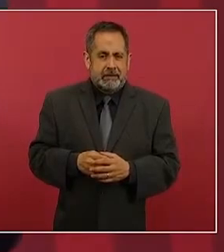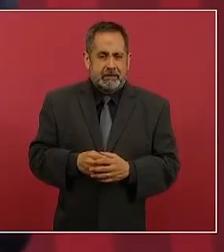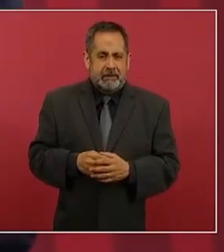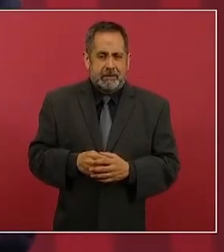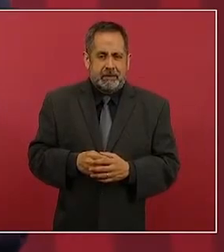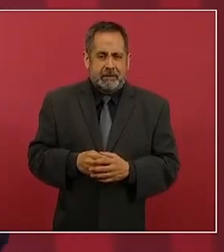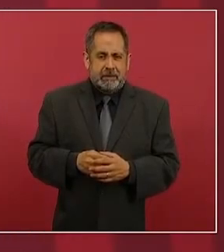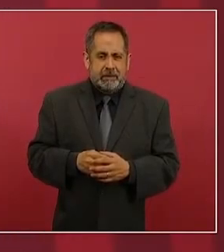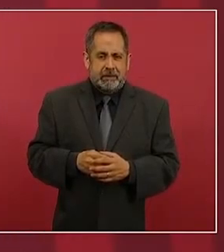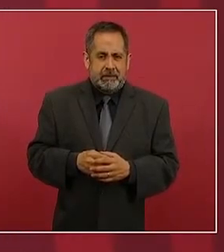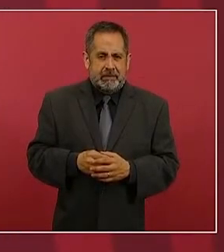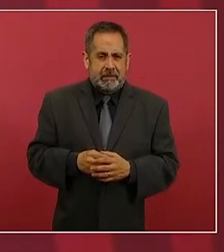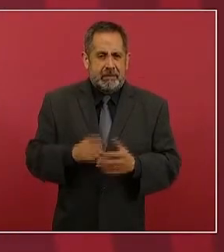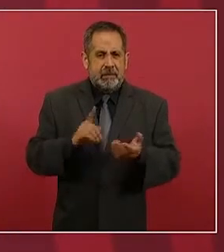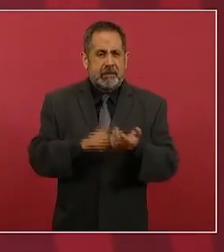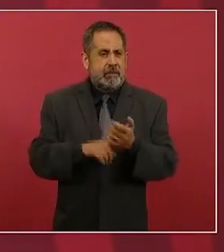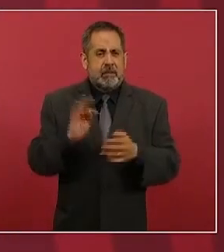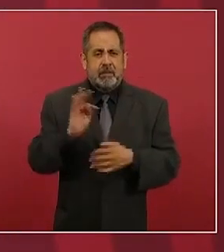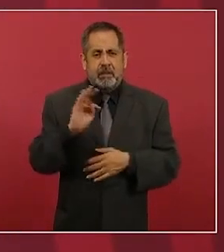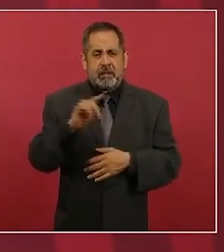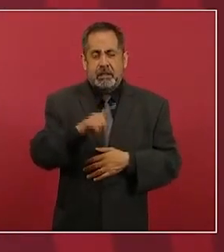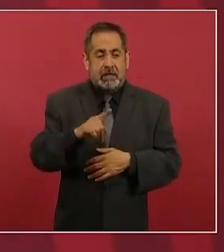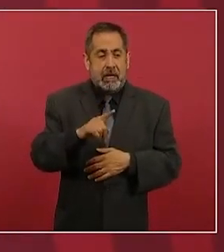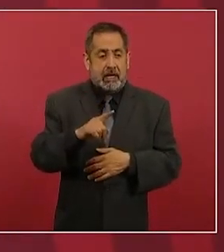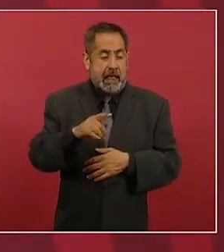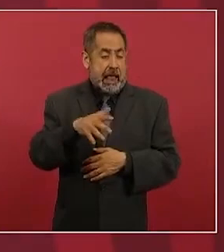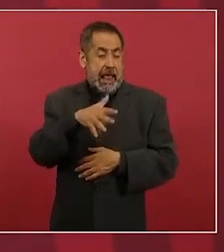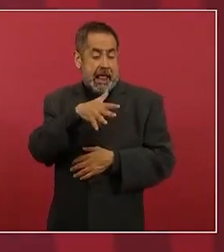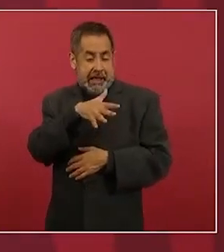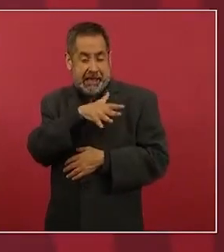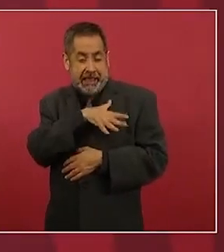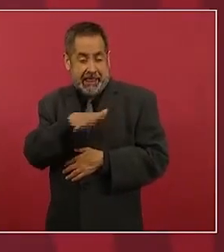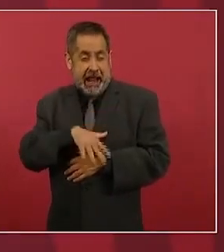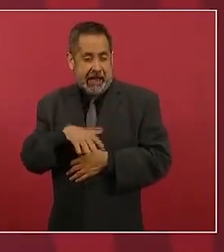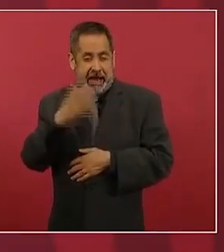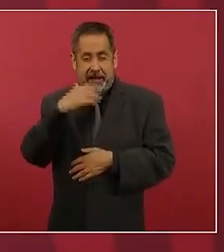si resucitara el general Cárdenas